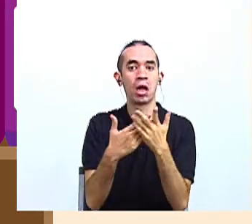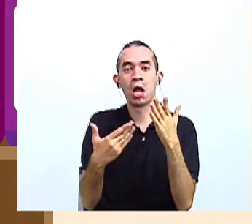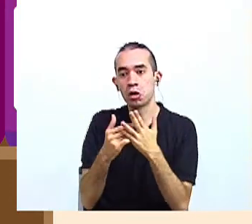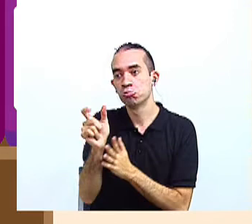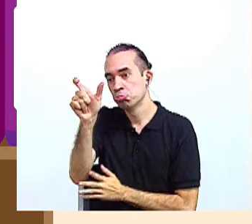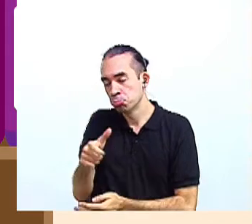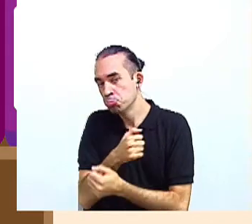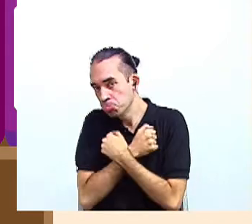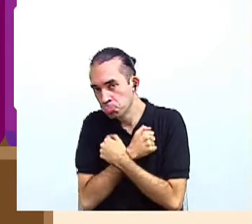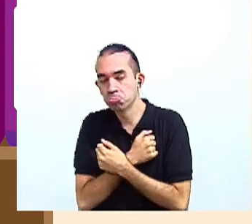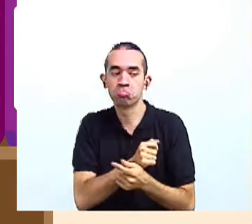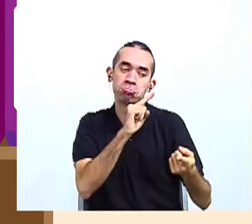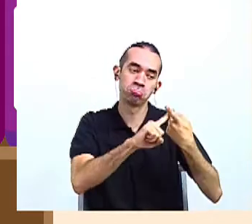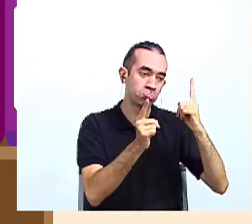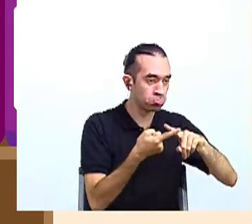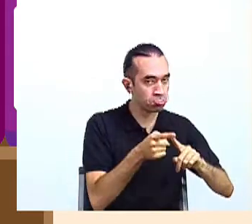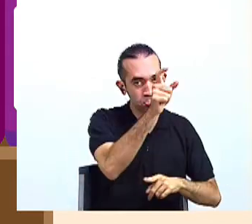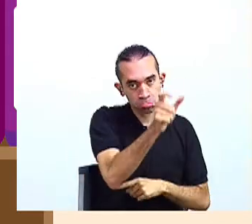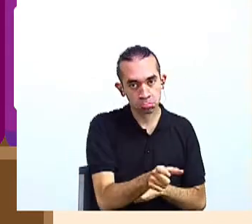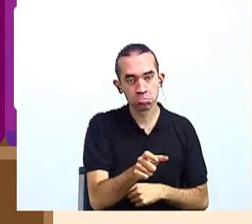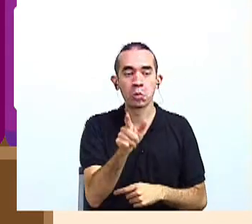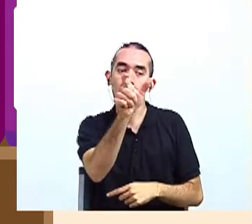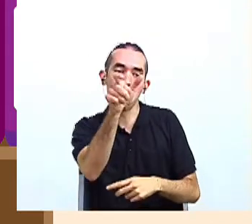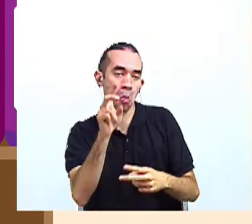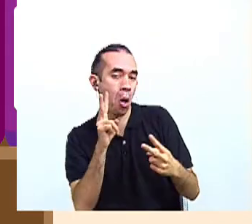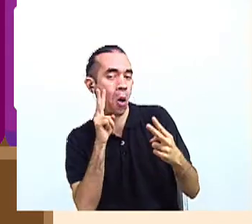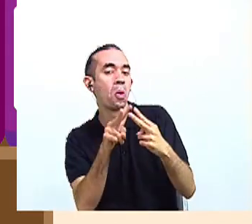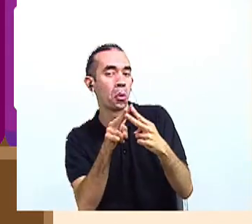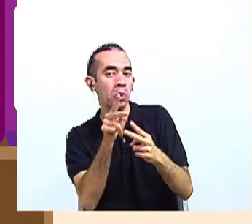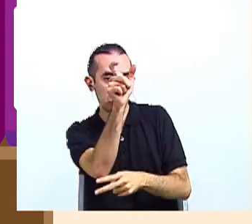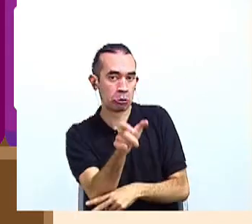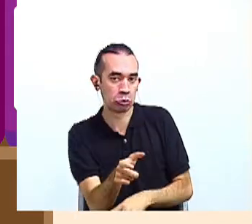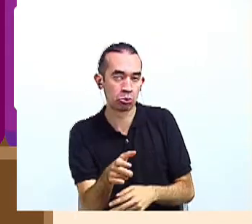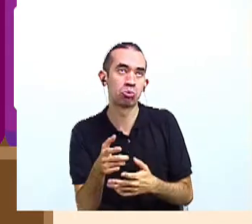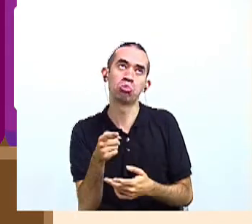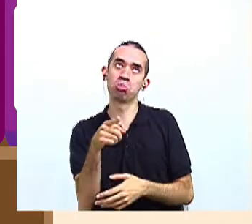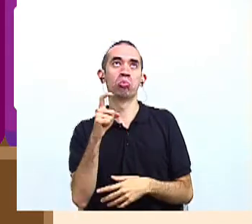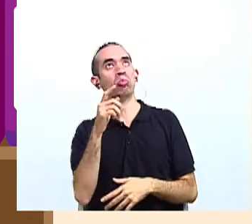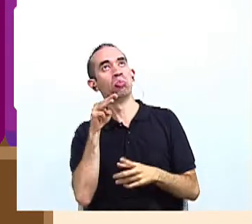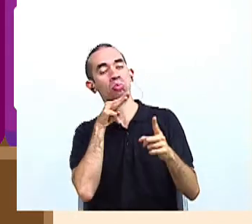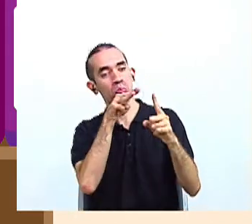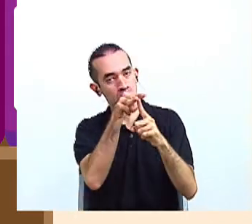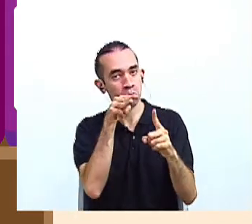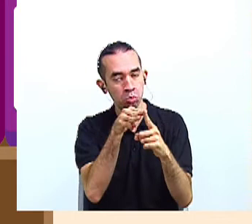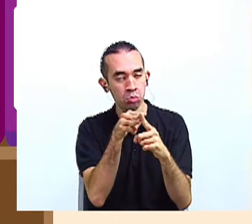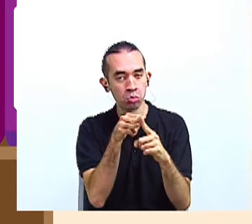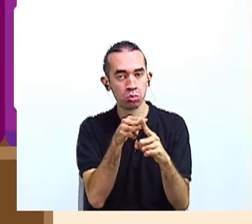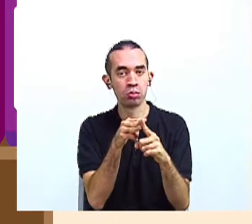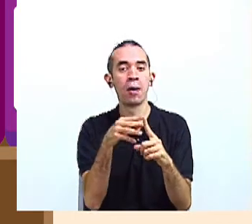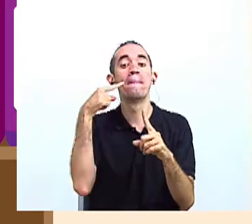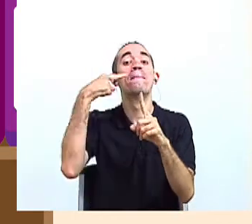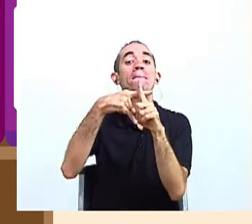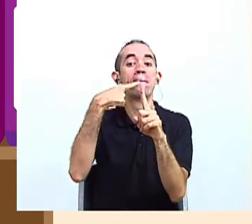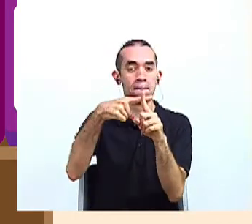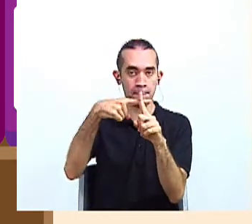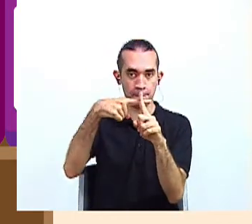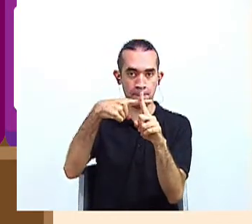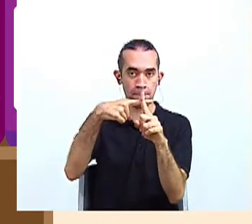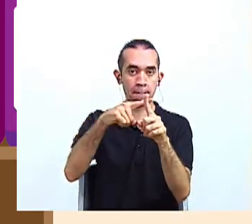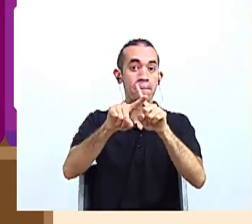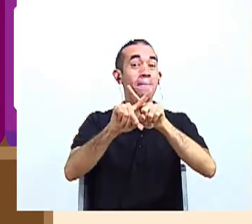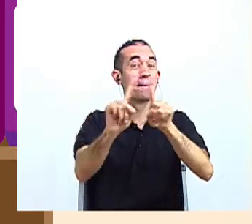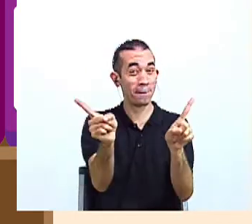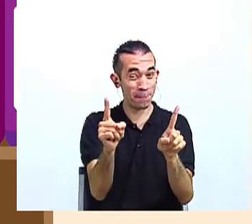querido, a una amistad, a un conocido que ustedes consideren necesita ese mensaje. Un mensaje positivo, pero